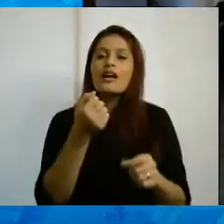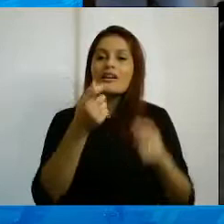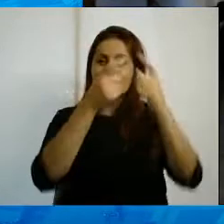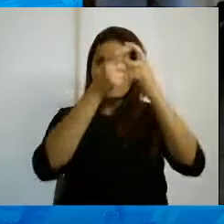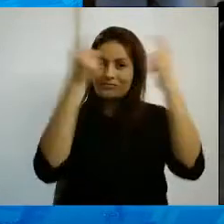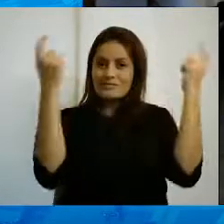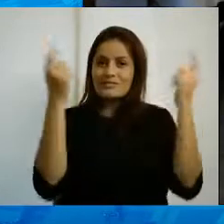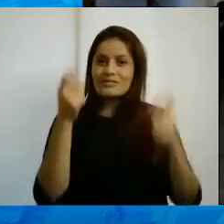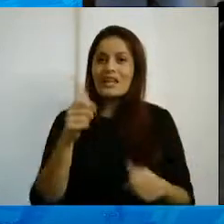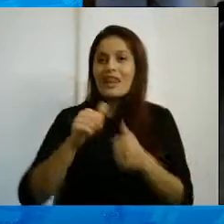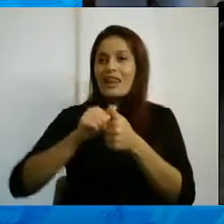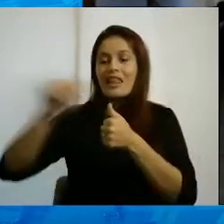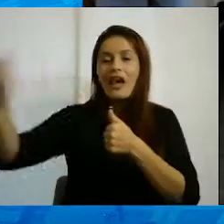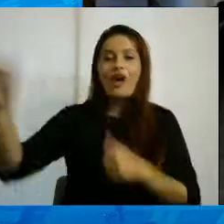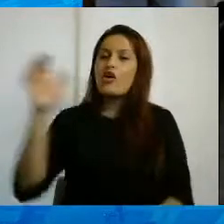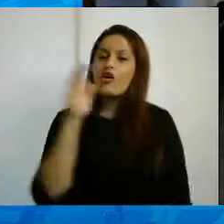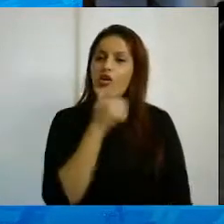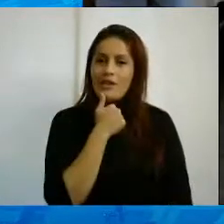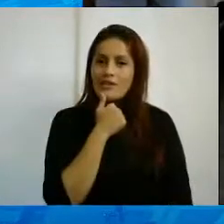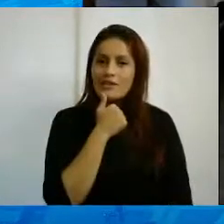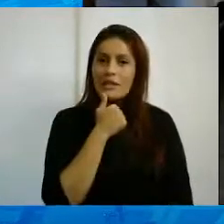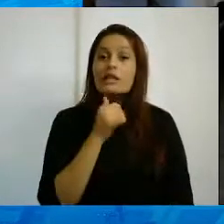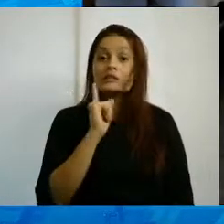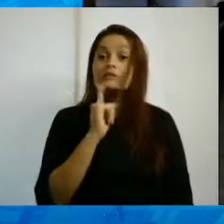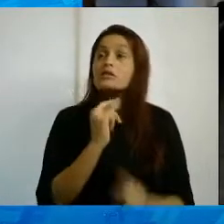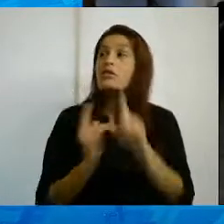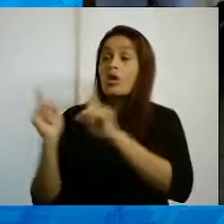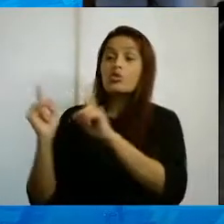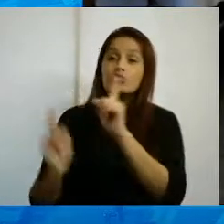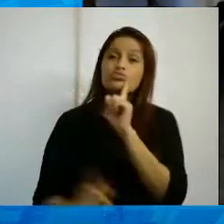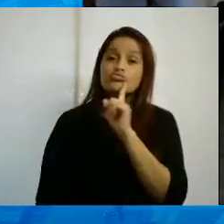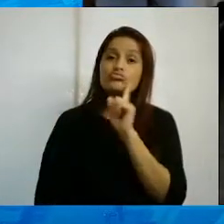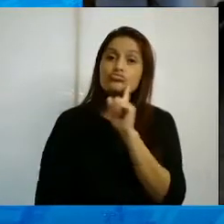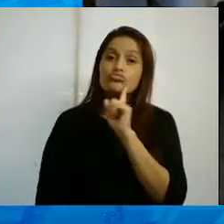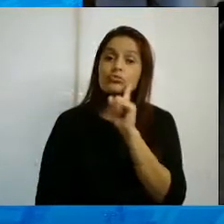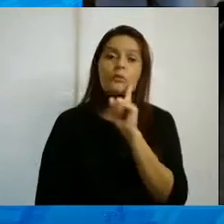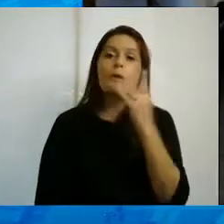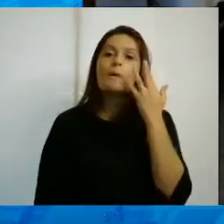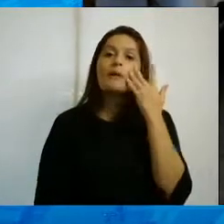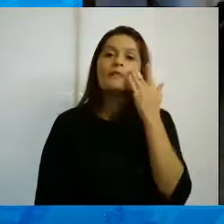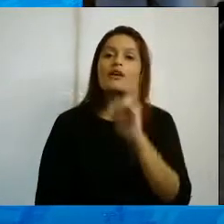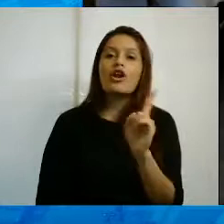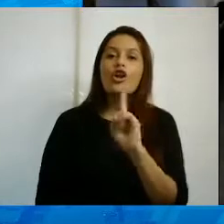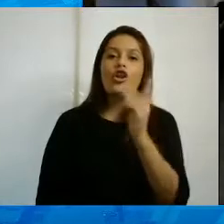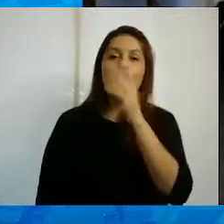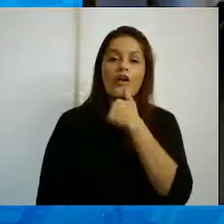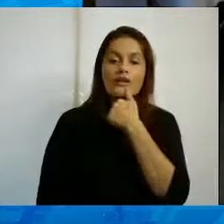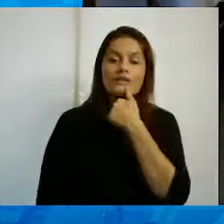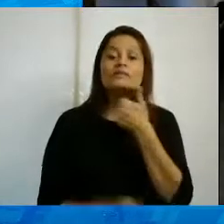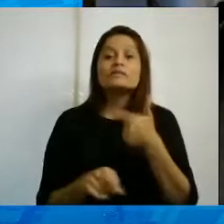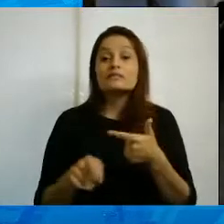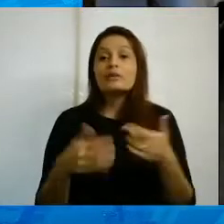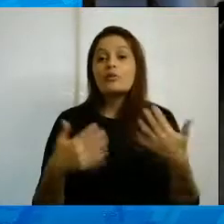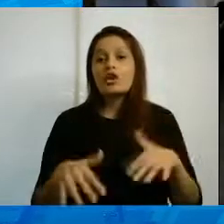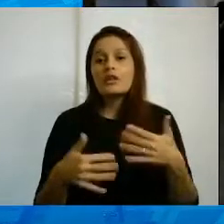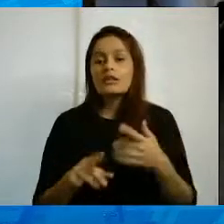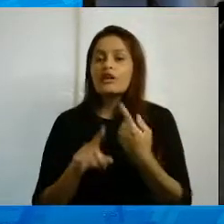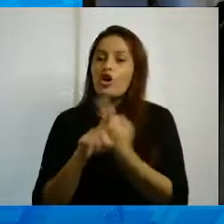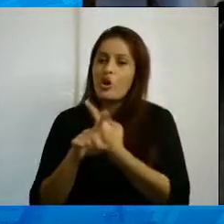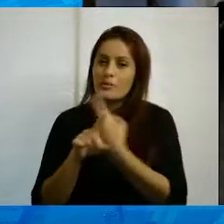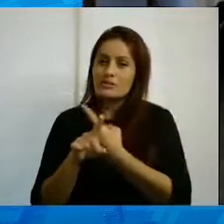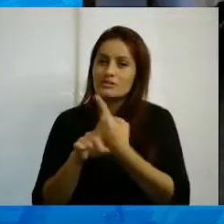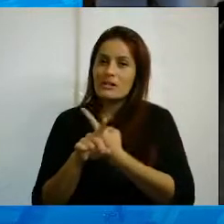zonas aisladas, que sí otras comunas de la provincia lo tienen, pero Melipilla no. Entonces ahí también generamos una